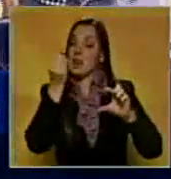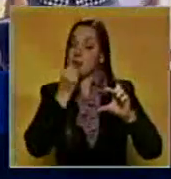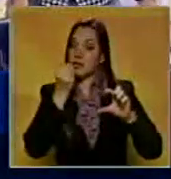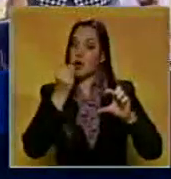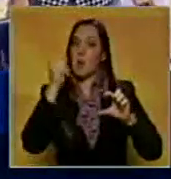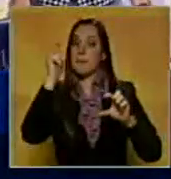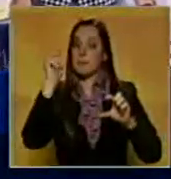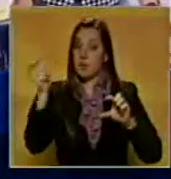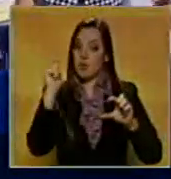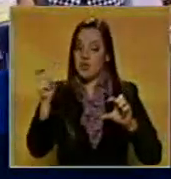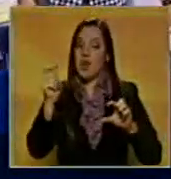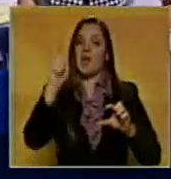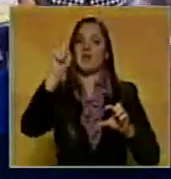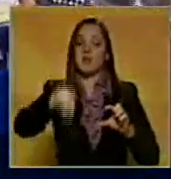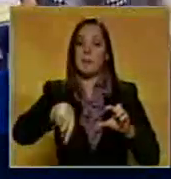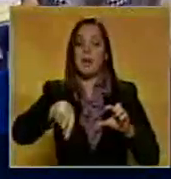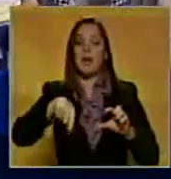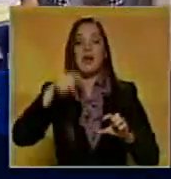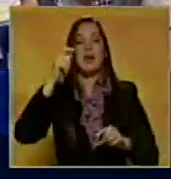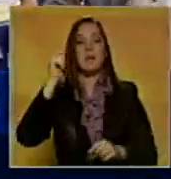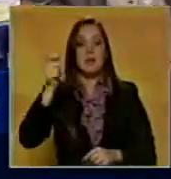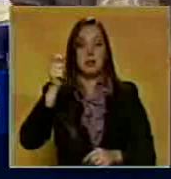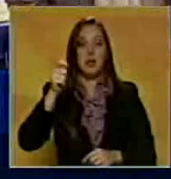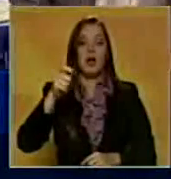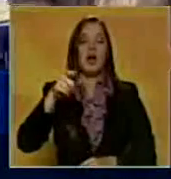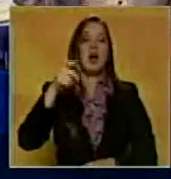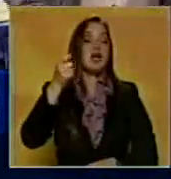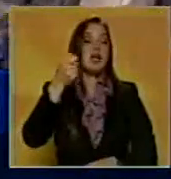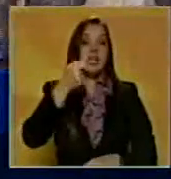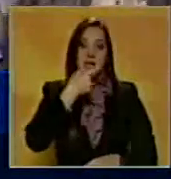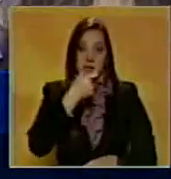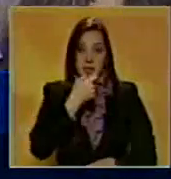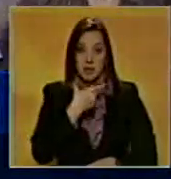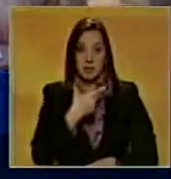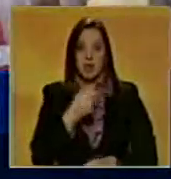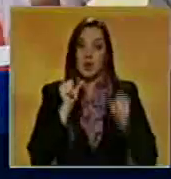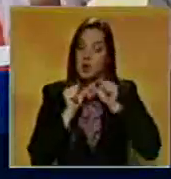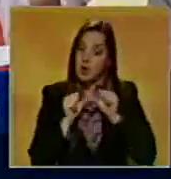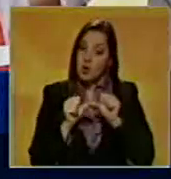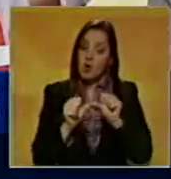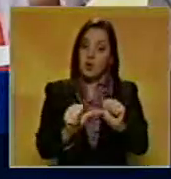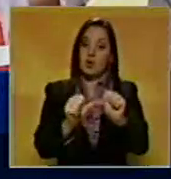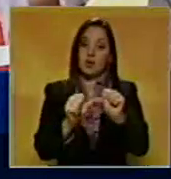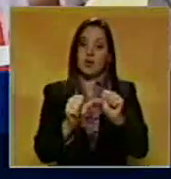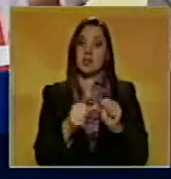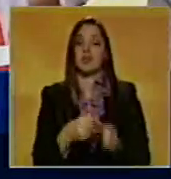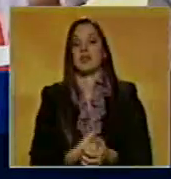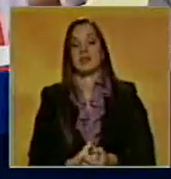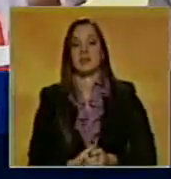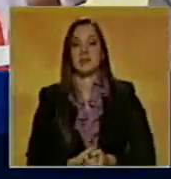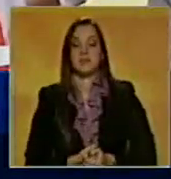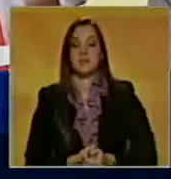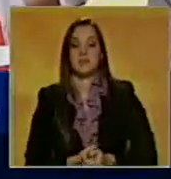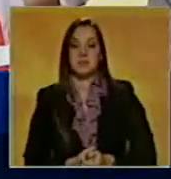pensionados y jubilados del Seguro Social. Dijo que continuará su lucha en el nuevo parlamento. A pesar de